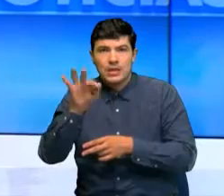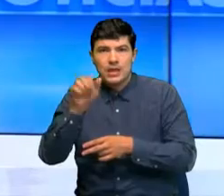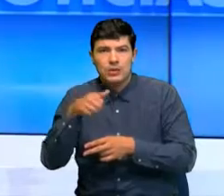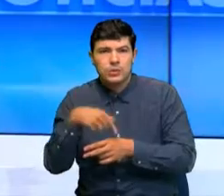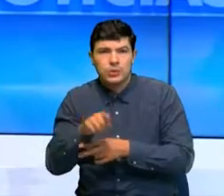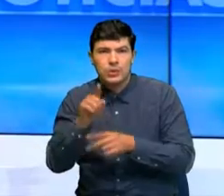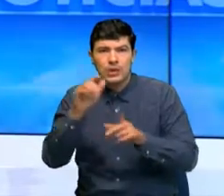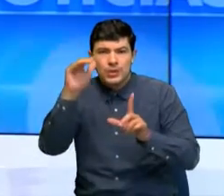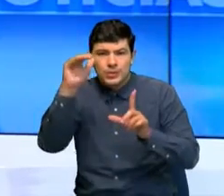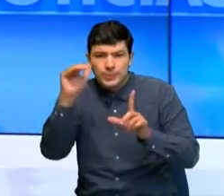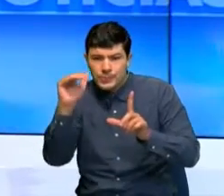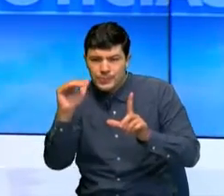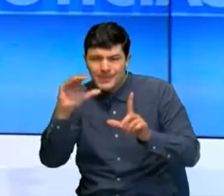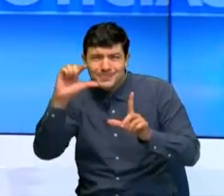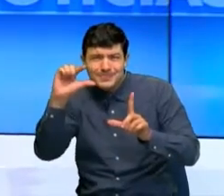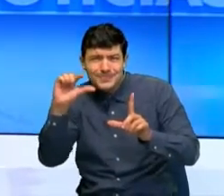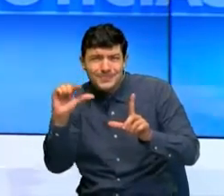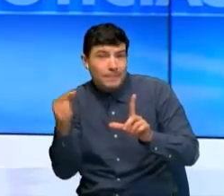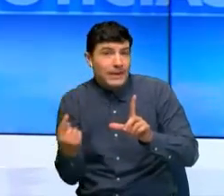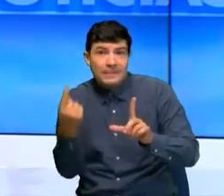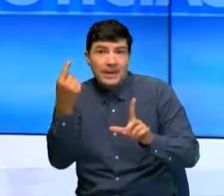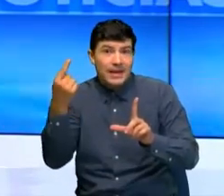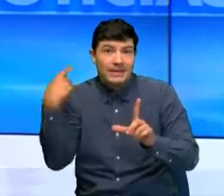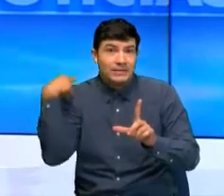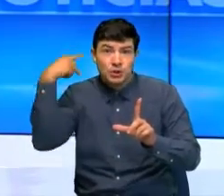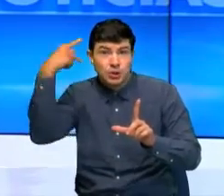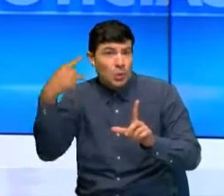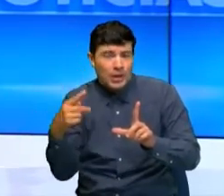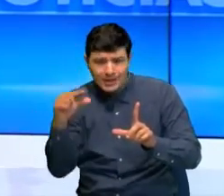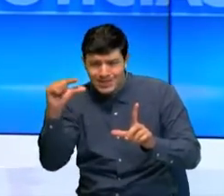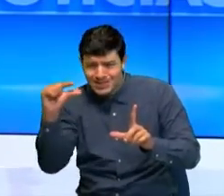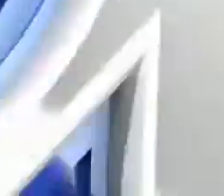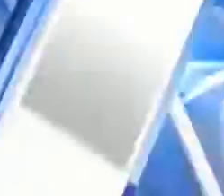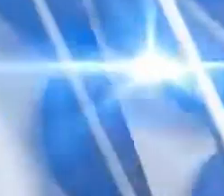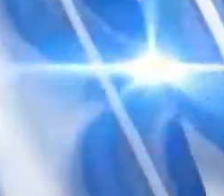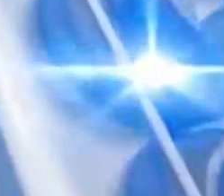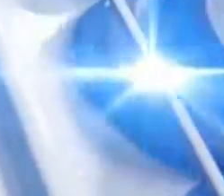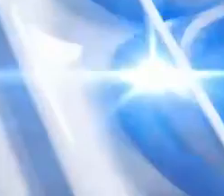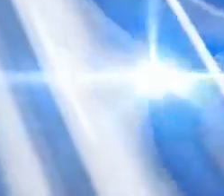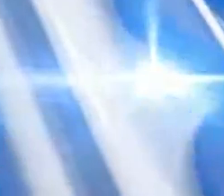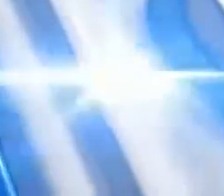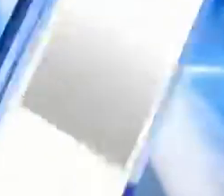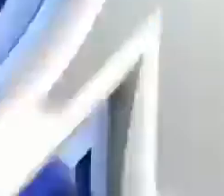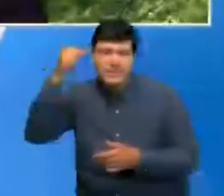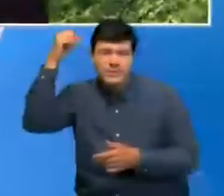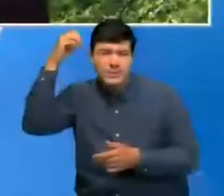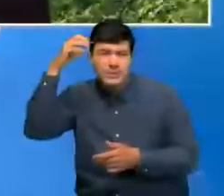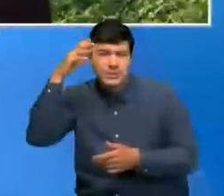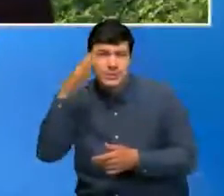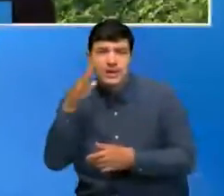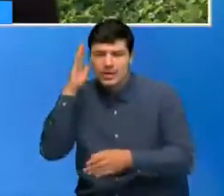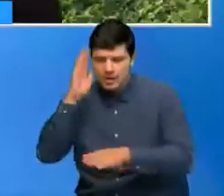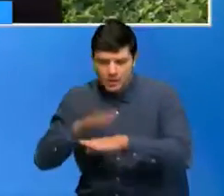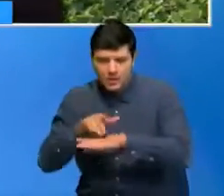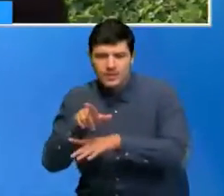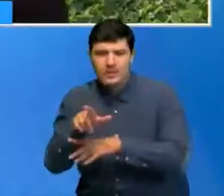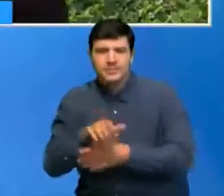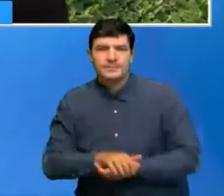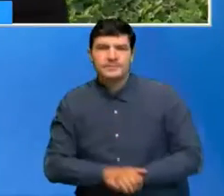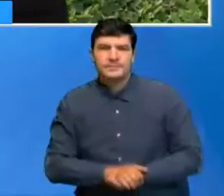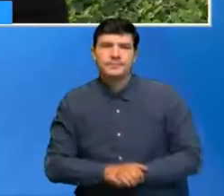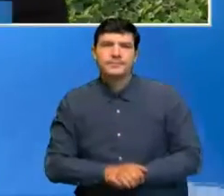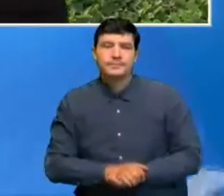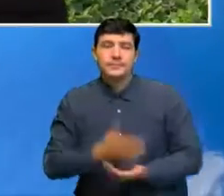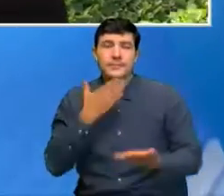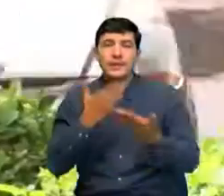con un racionamiento de agua al consumidor. Jorge Colmenares nos amplía esta información. Buenas tardes. Gracias, buenas tardes.